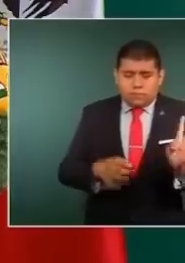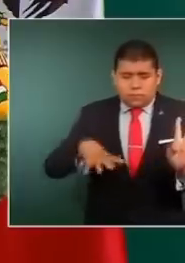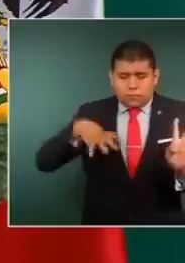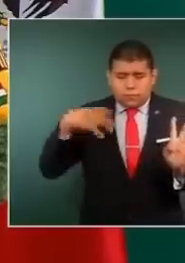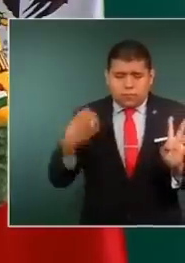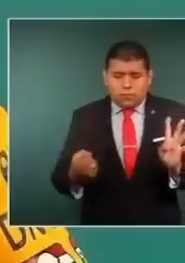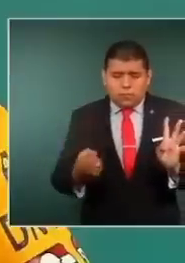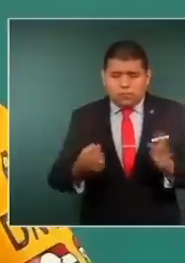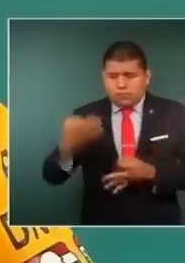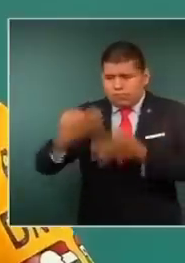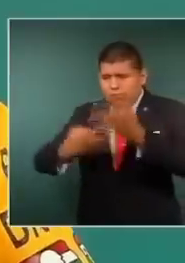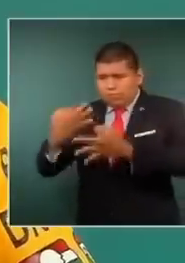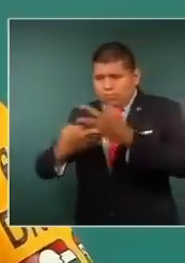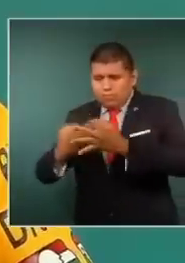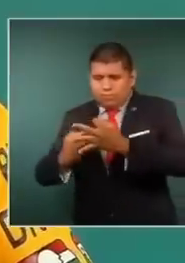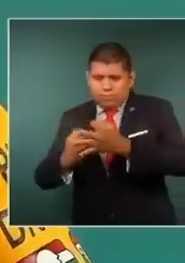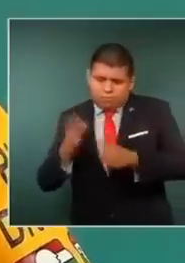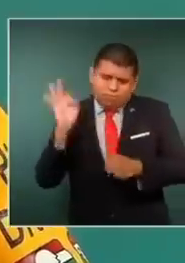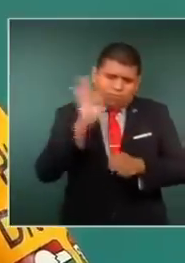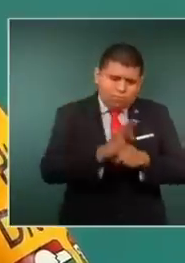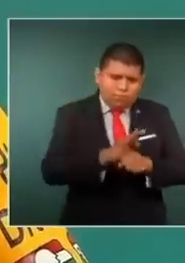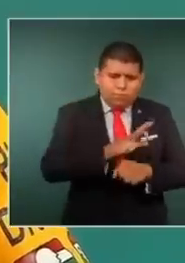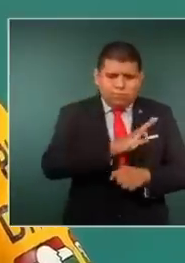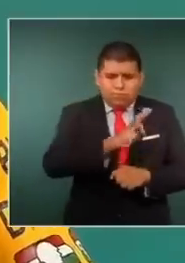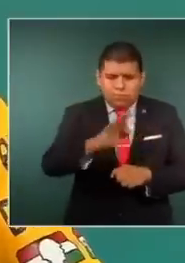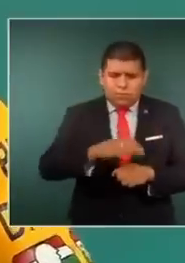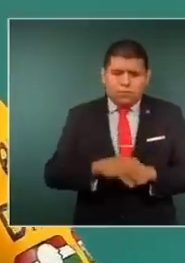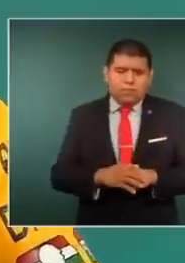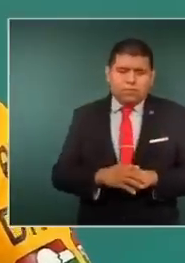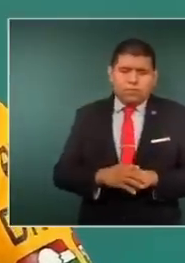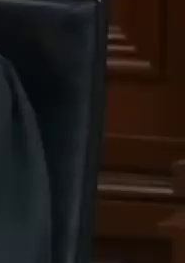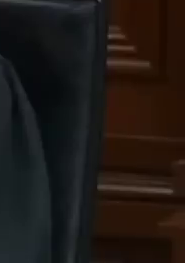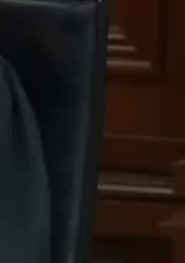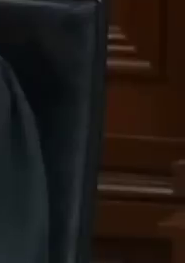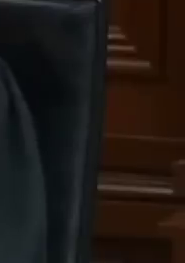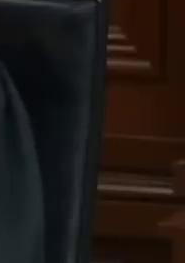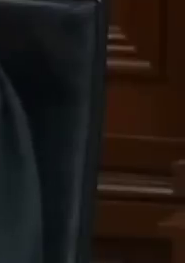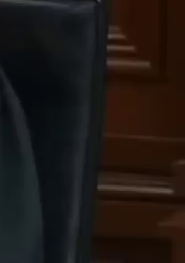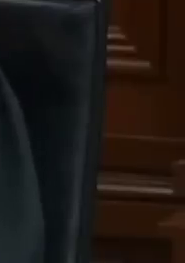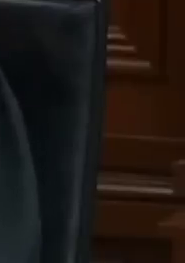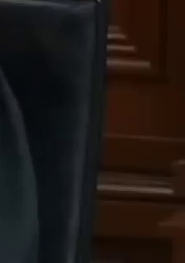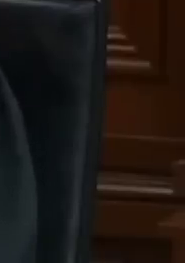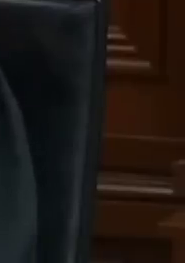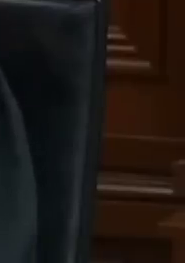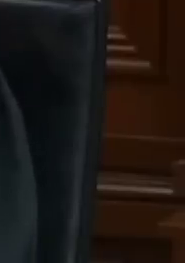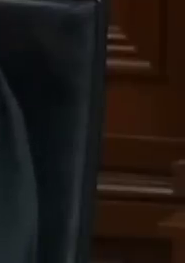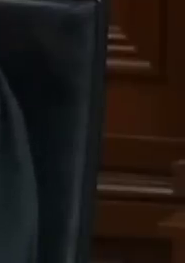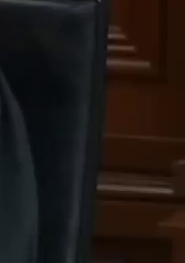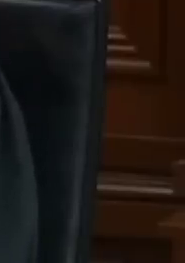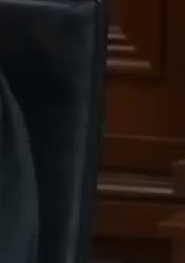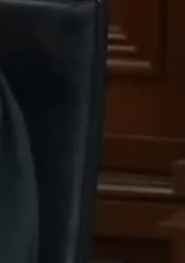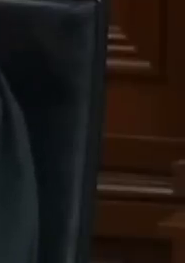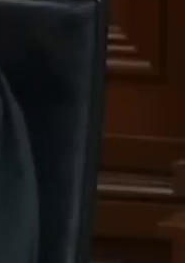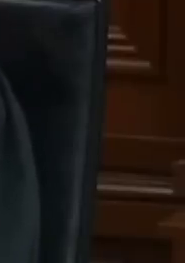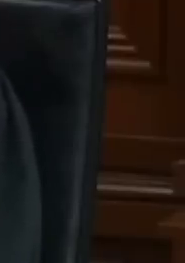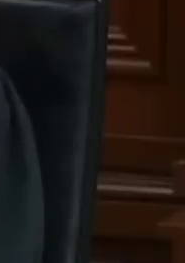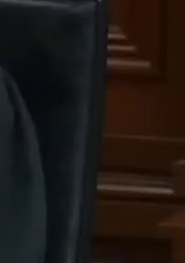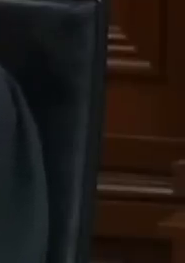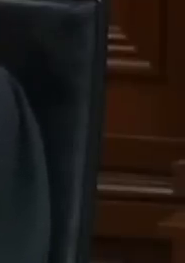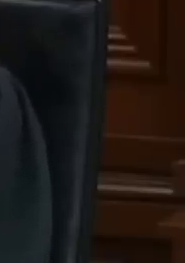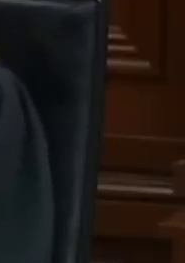de la Guardia Nacional a la Sedena, como en el caso de Yasmín Esquivel. Pero también lo dijo Loreta Ortiz y también lo señaló Arturo Saldívar.